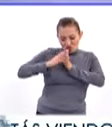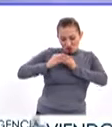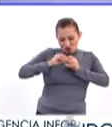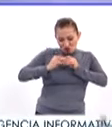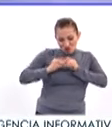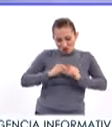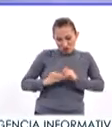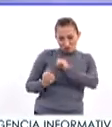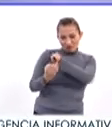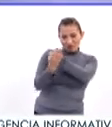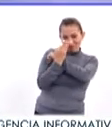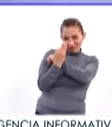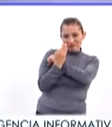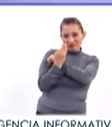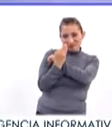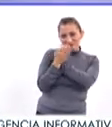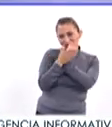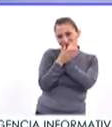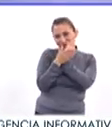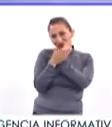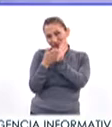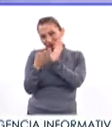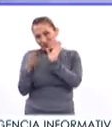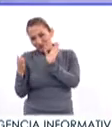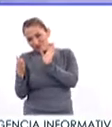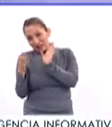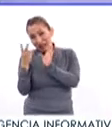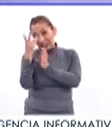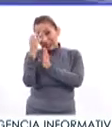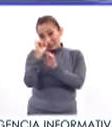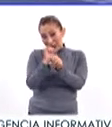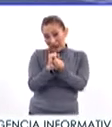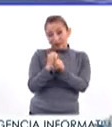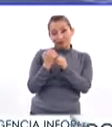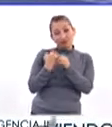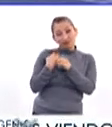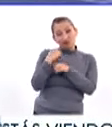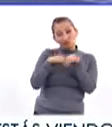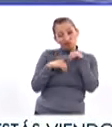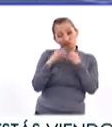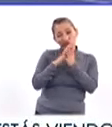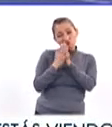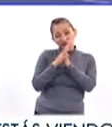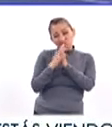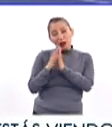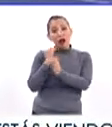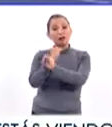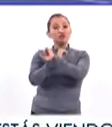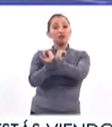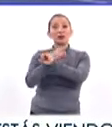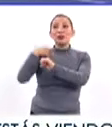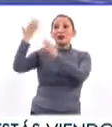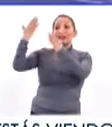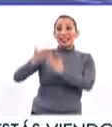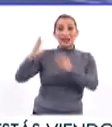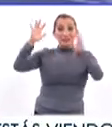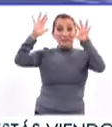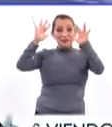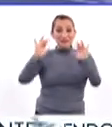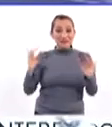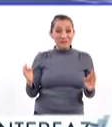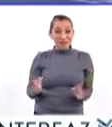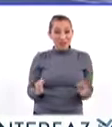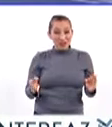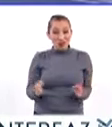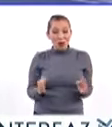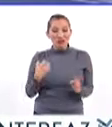la influenza, aproximadamente 3 semanas. Y ya estar protegido. Cuando ya llegue la época invernal, pues